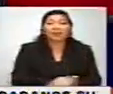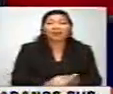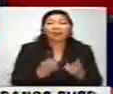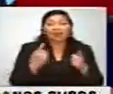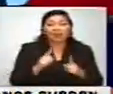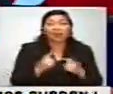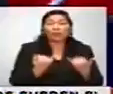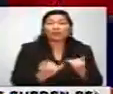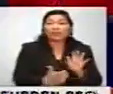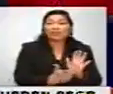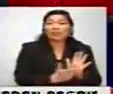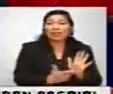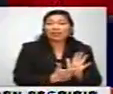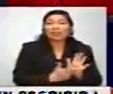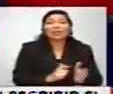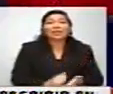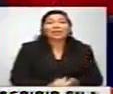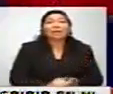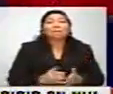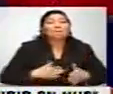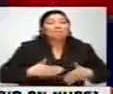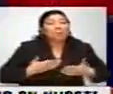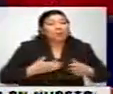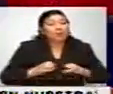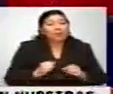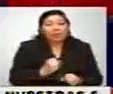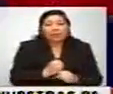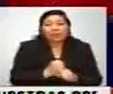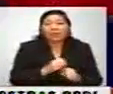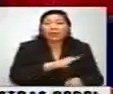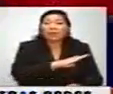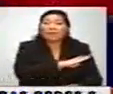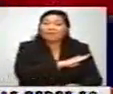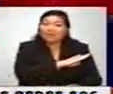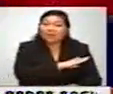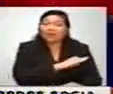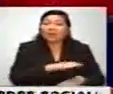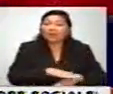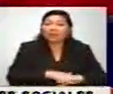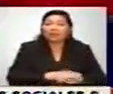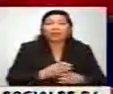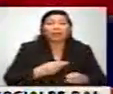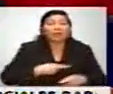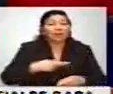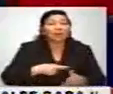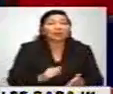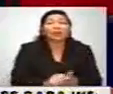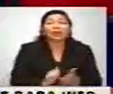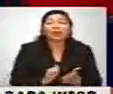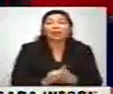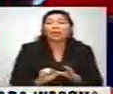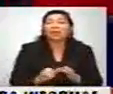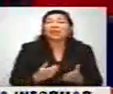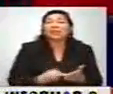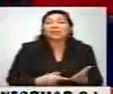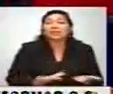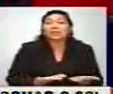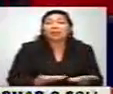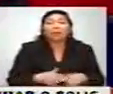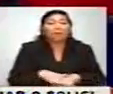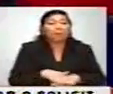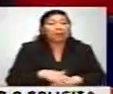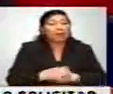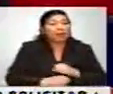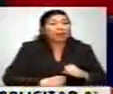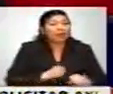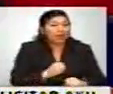de acuerdo a esta ley, a poder ejercer las facultades de fiscalización de la gestión de los bienes regionales. ¿Qué hacemos? Hacemos un plan